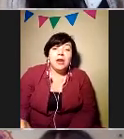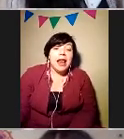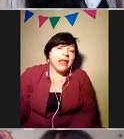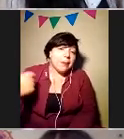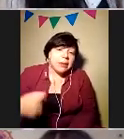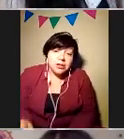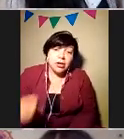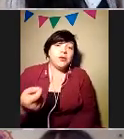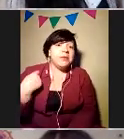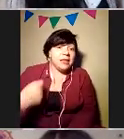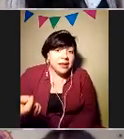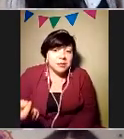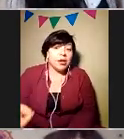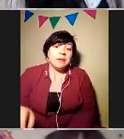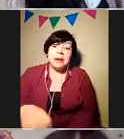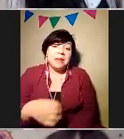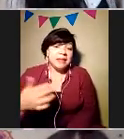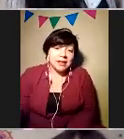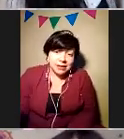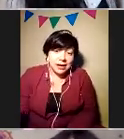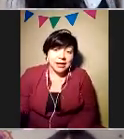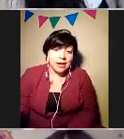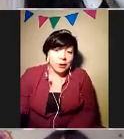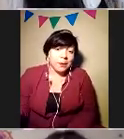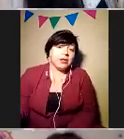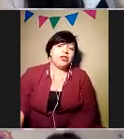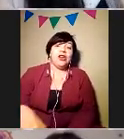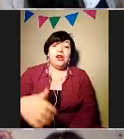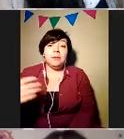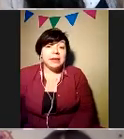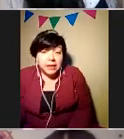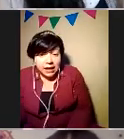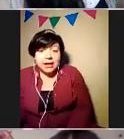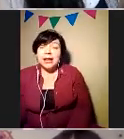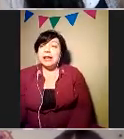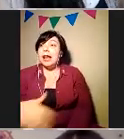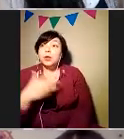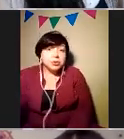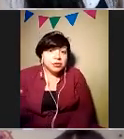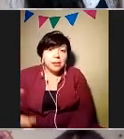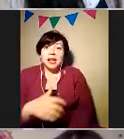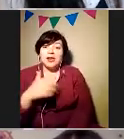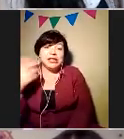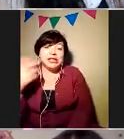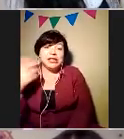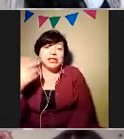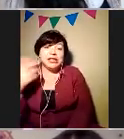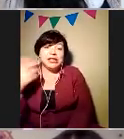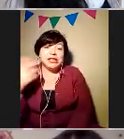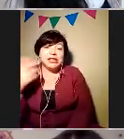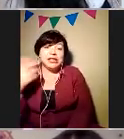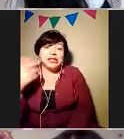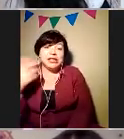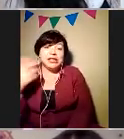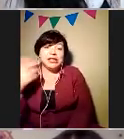diseño, también está pasión a tus medidas. Los materiales. No es la medida estándar la que estás comprando. Los materiales, la luz, la máquina de